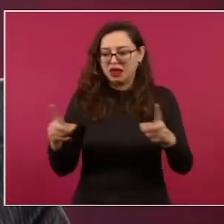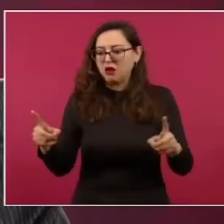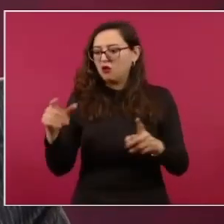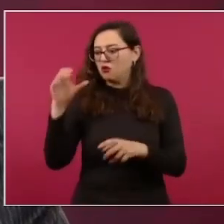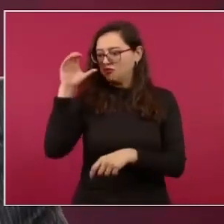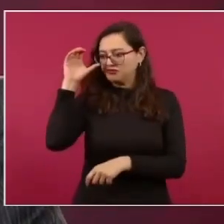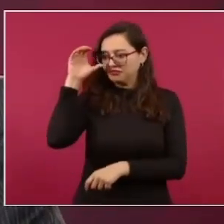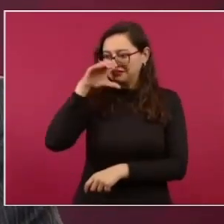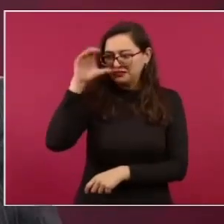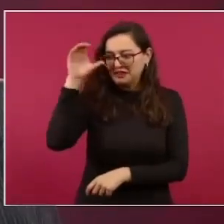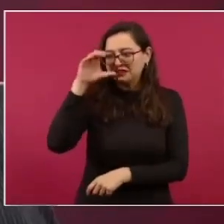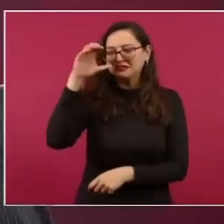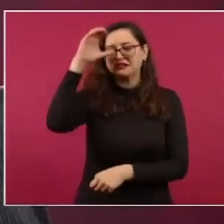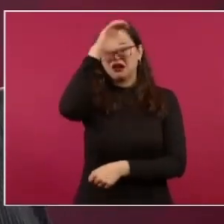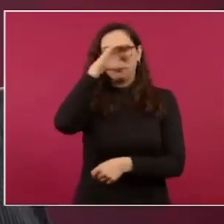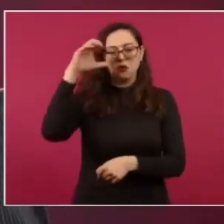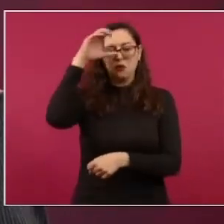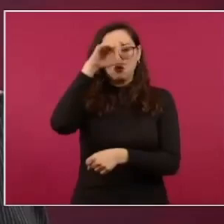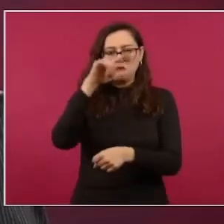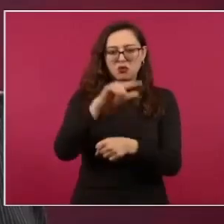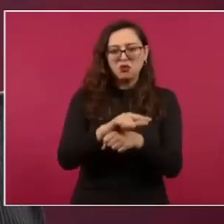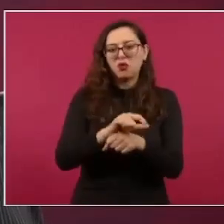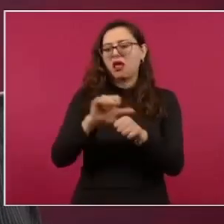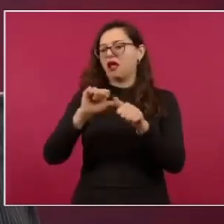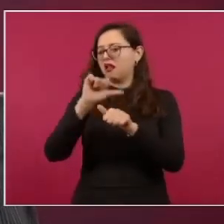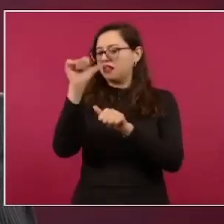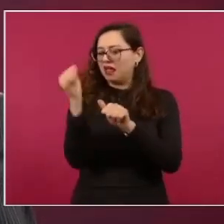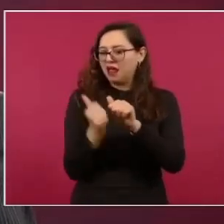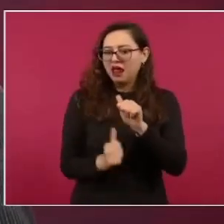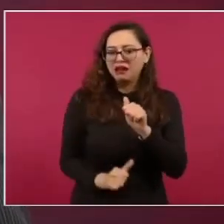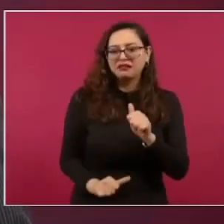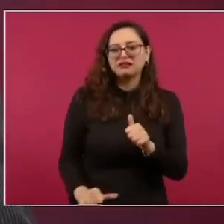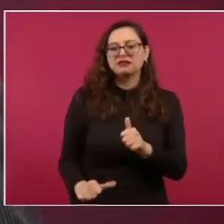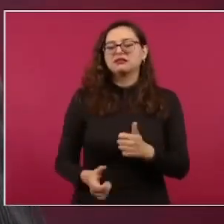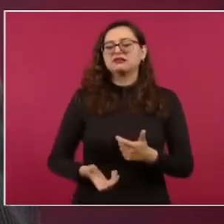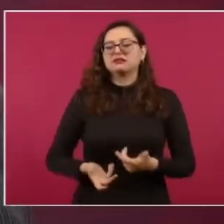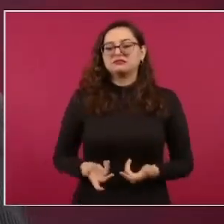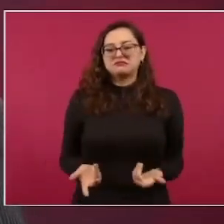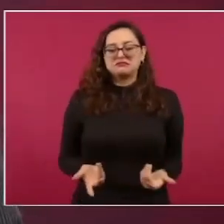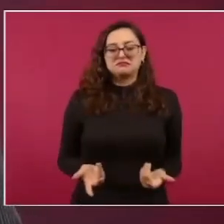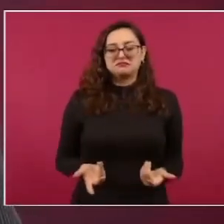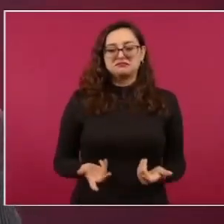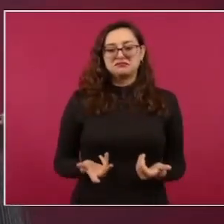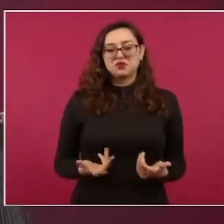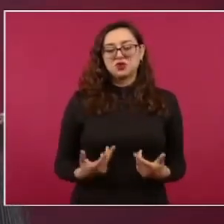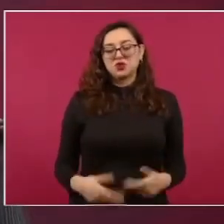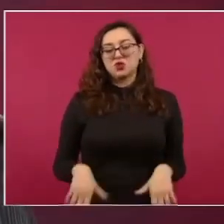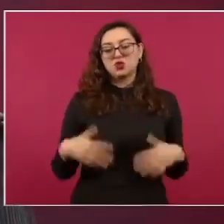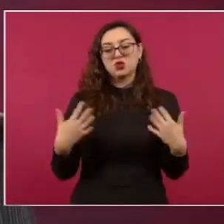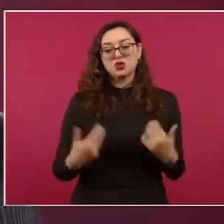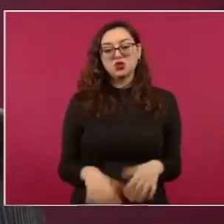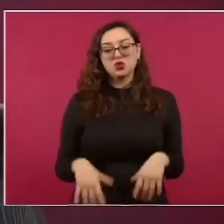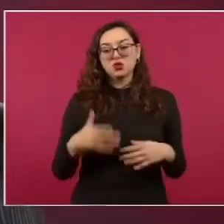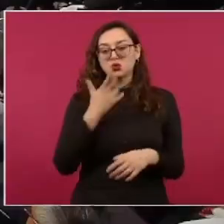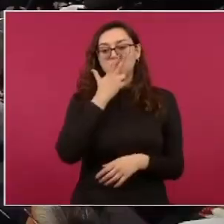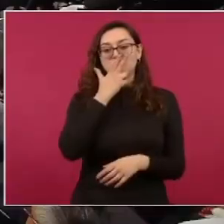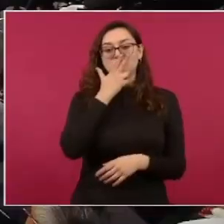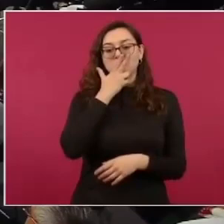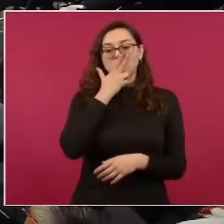científico, cultural, artístico. Entonces, imaginen lo que